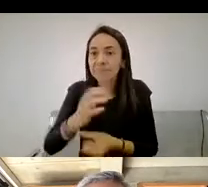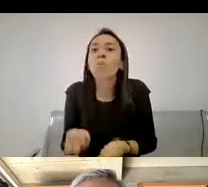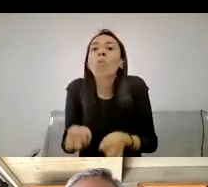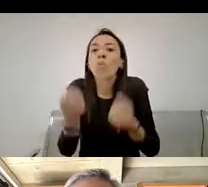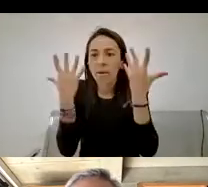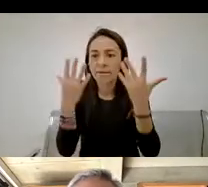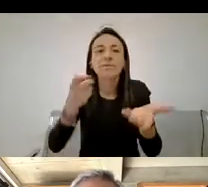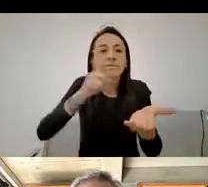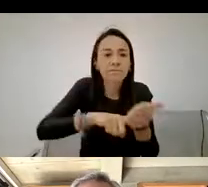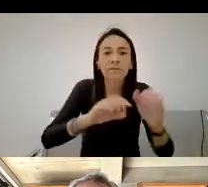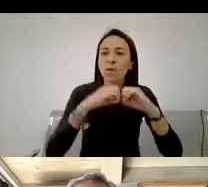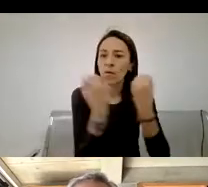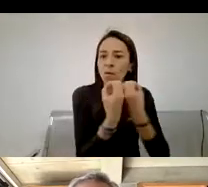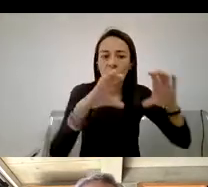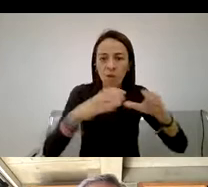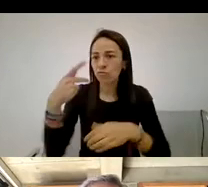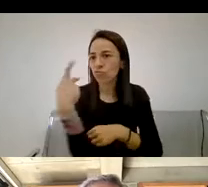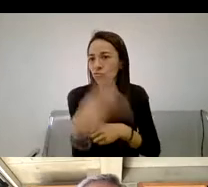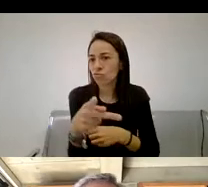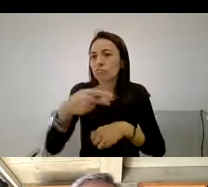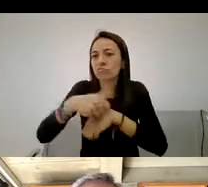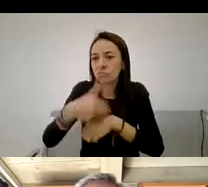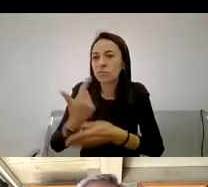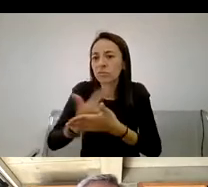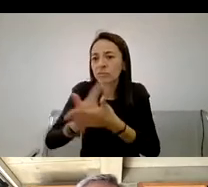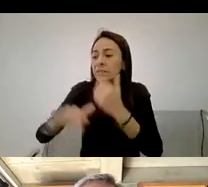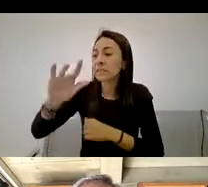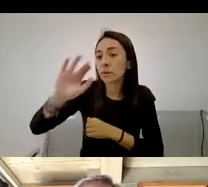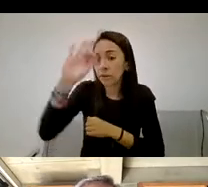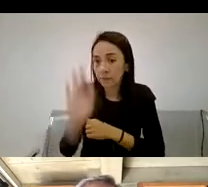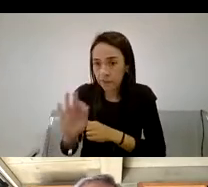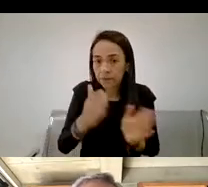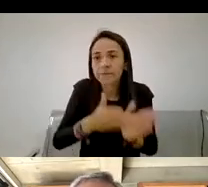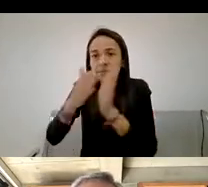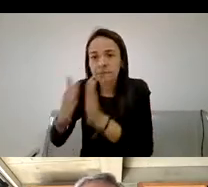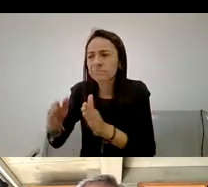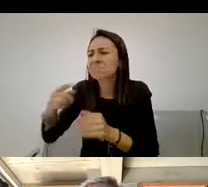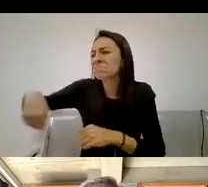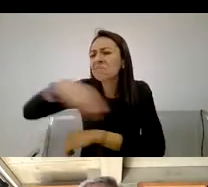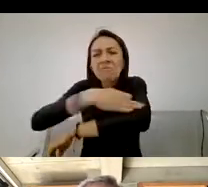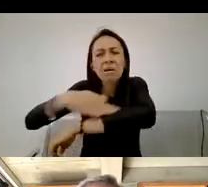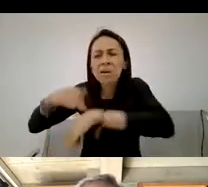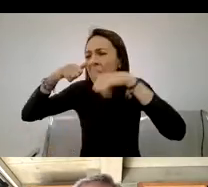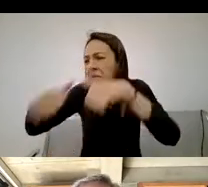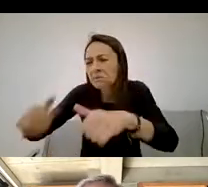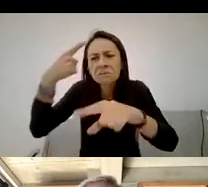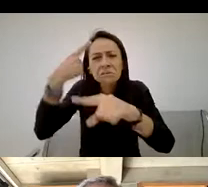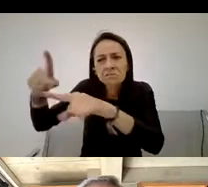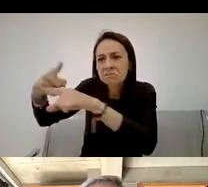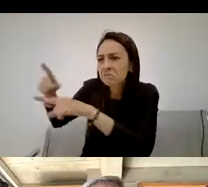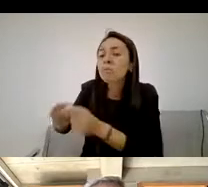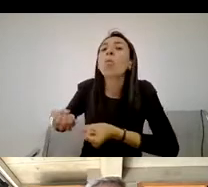las organizaciones, y familias en general, tipos de servicios distintos a familias, son